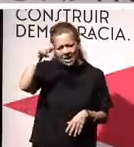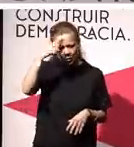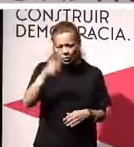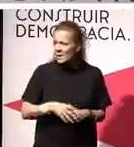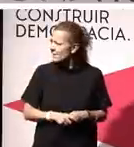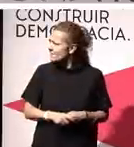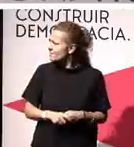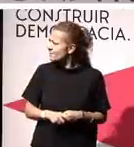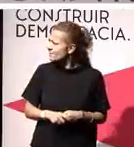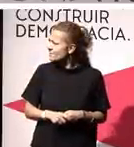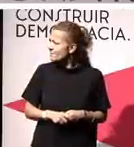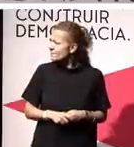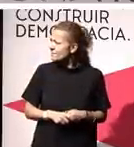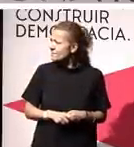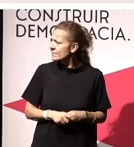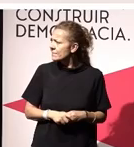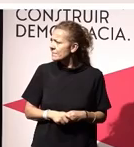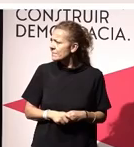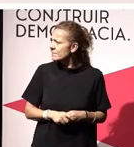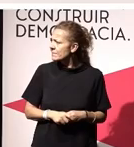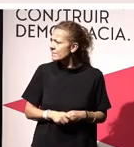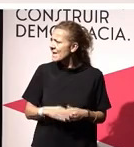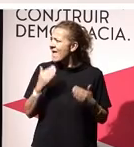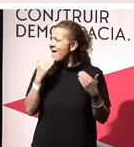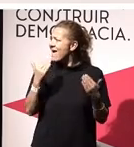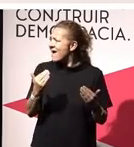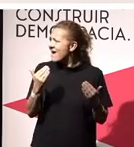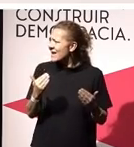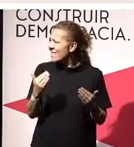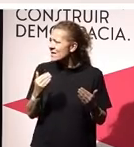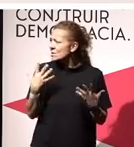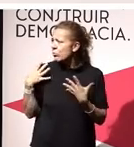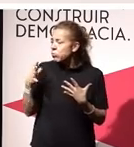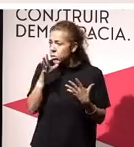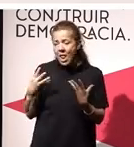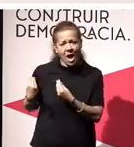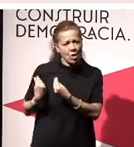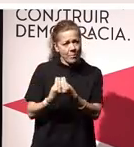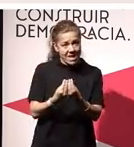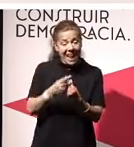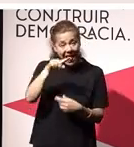es segura. Gracias por acompañarnos en este año tan difícil.